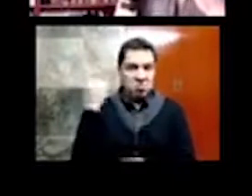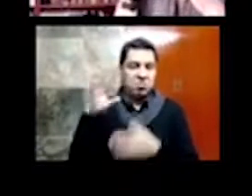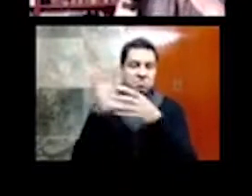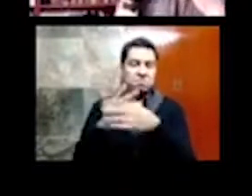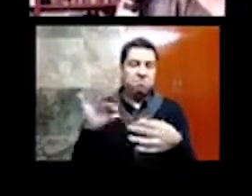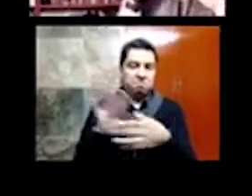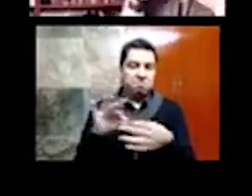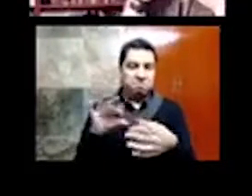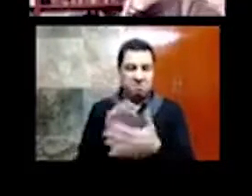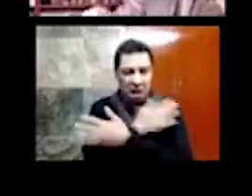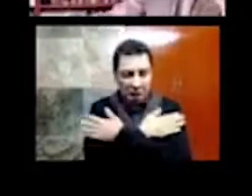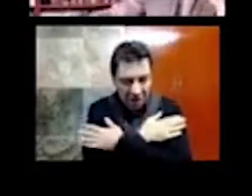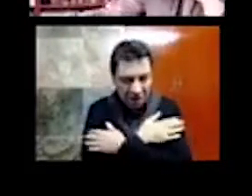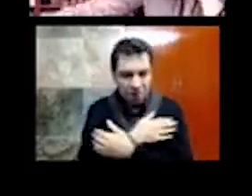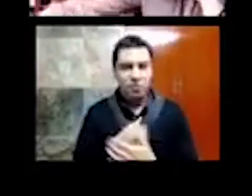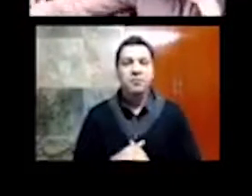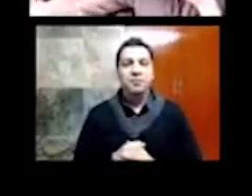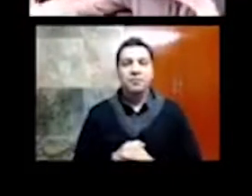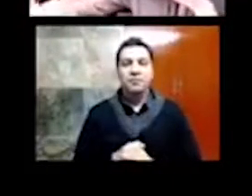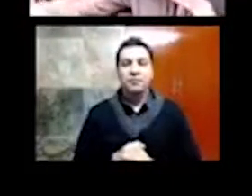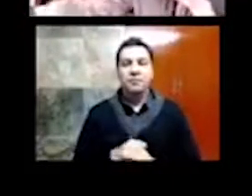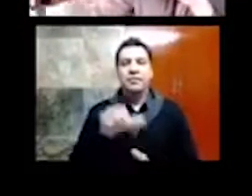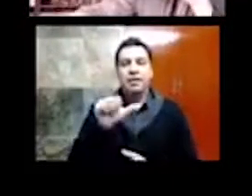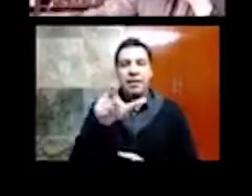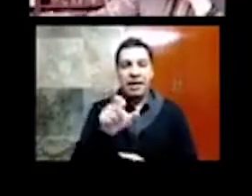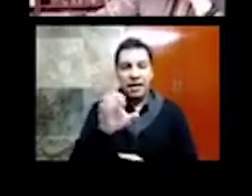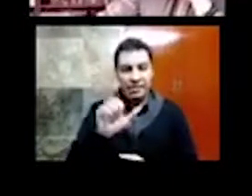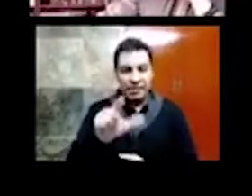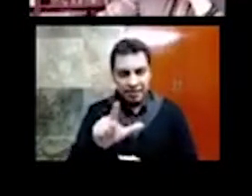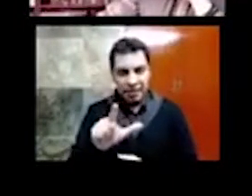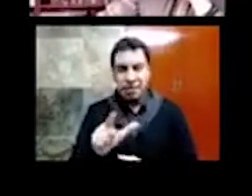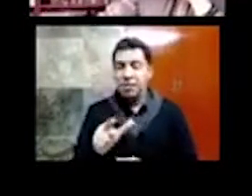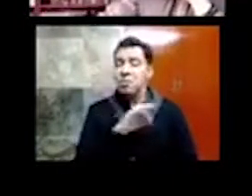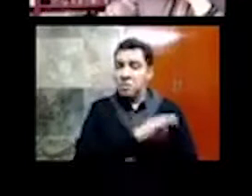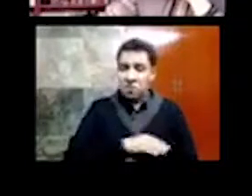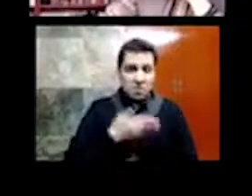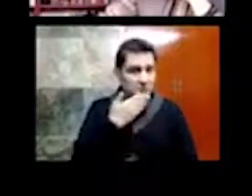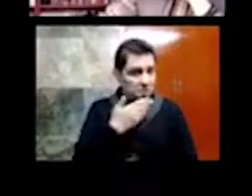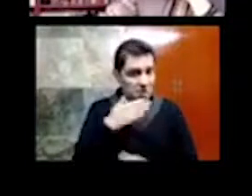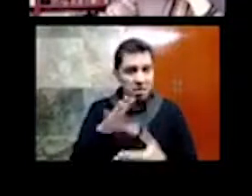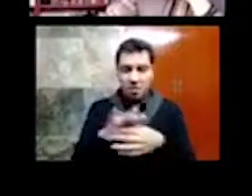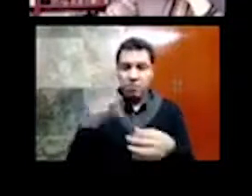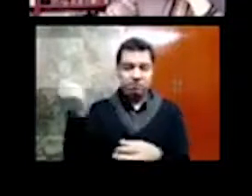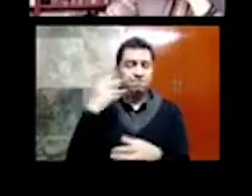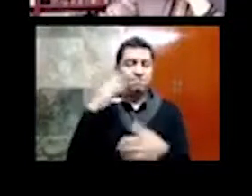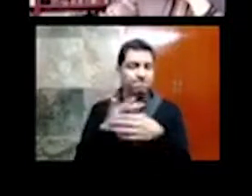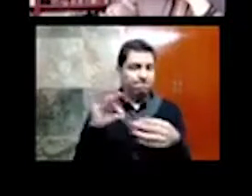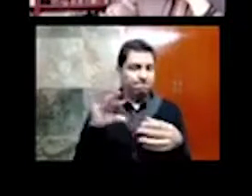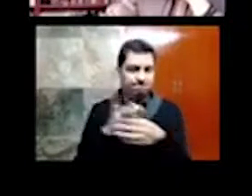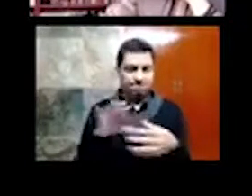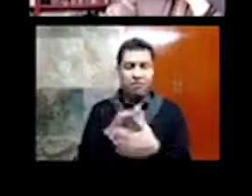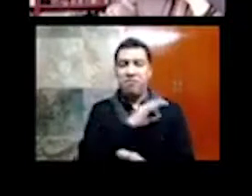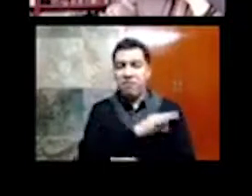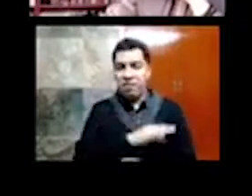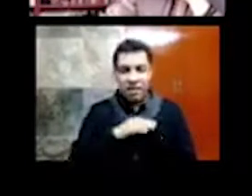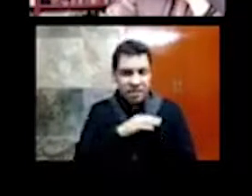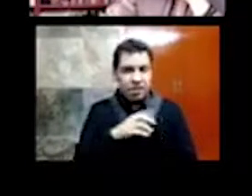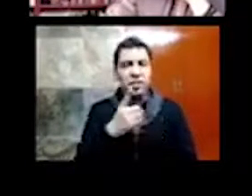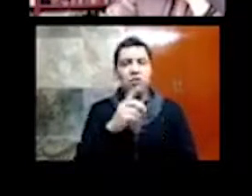maestro Alejandro. Axel Jiménez, excelente presentación. Salvador Medina, felicidades al doctor Villalobos. Un